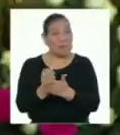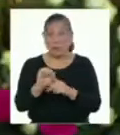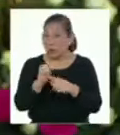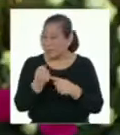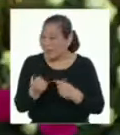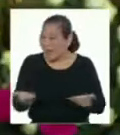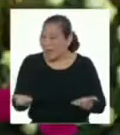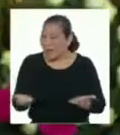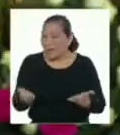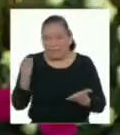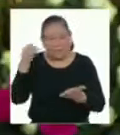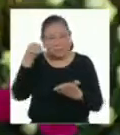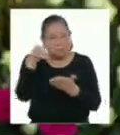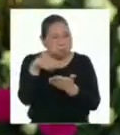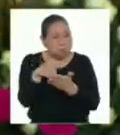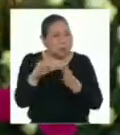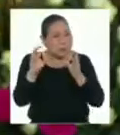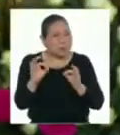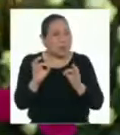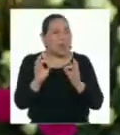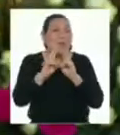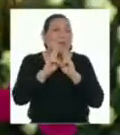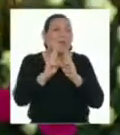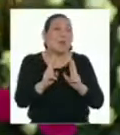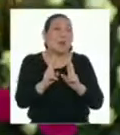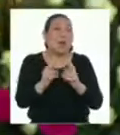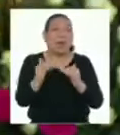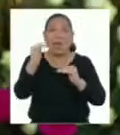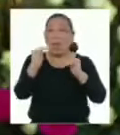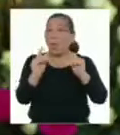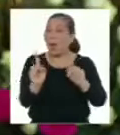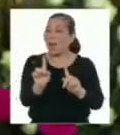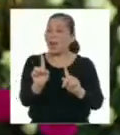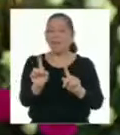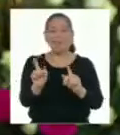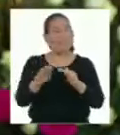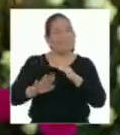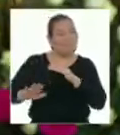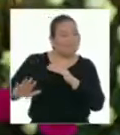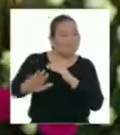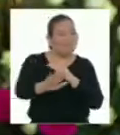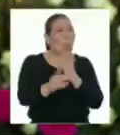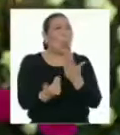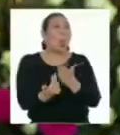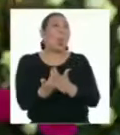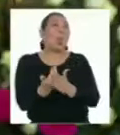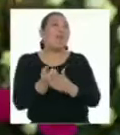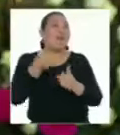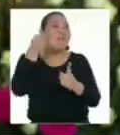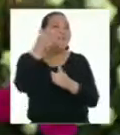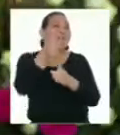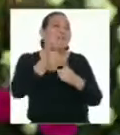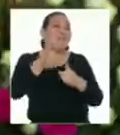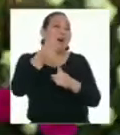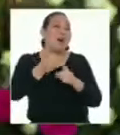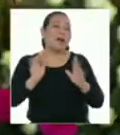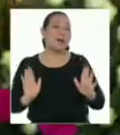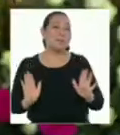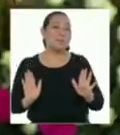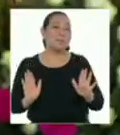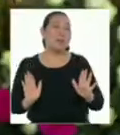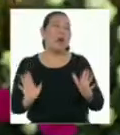advierte que el supuesto derrame no resuelve la inequidad, es fuente de nuevas formas de violencia que amenazan